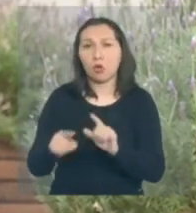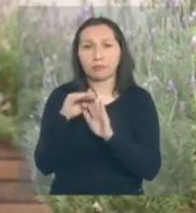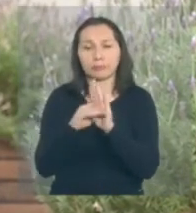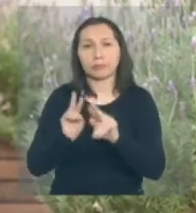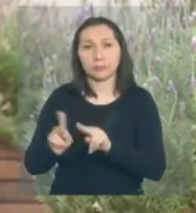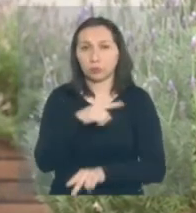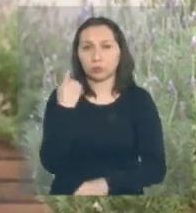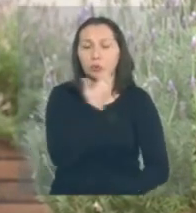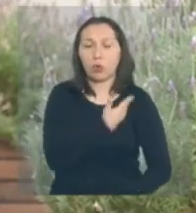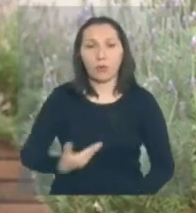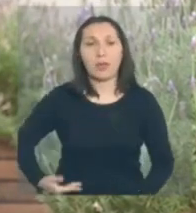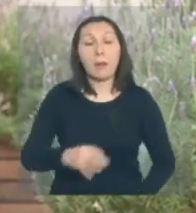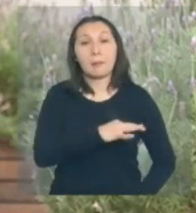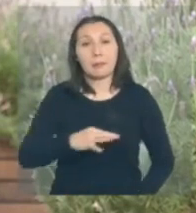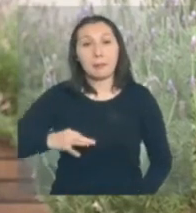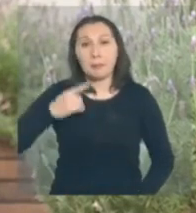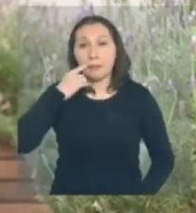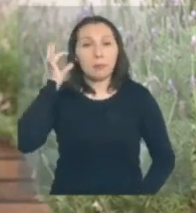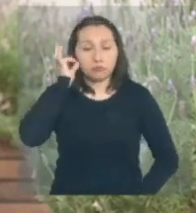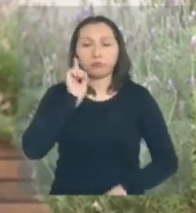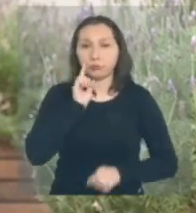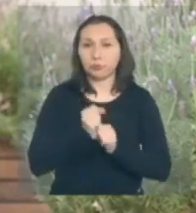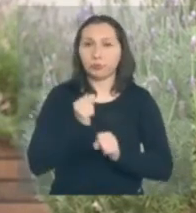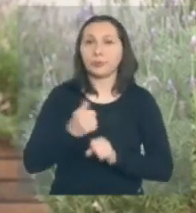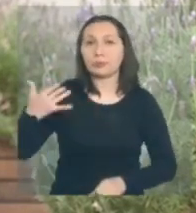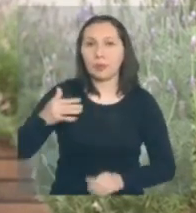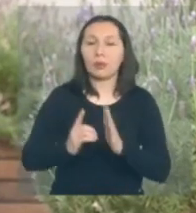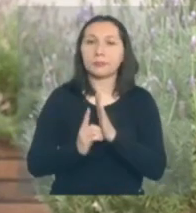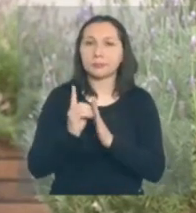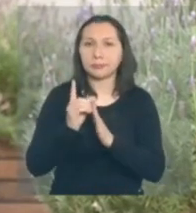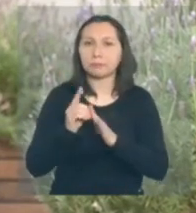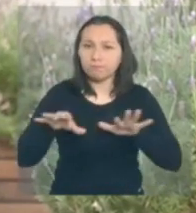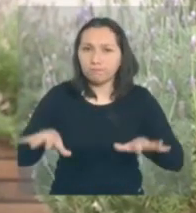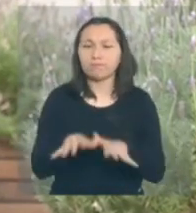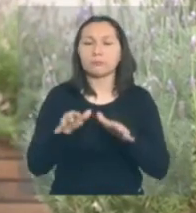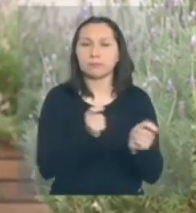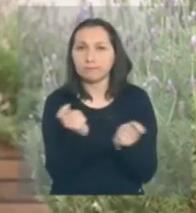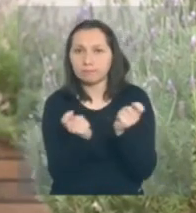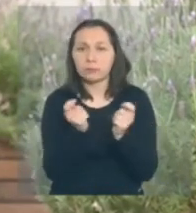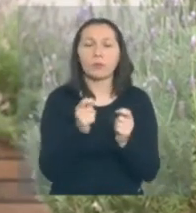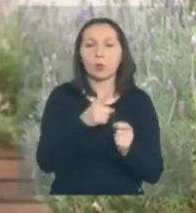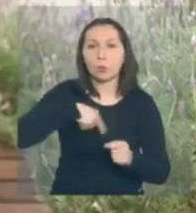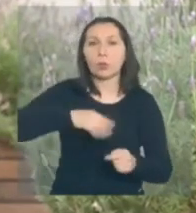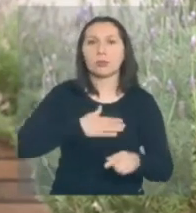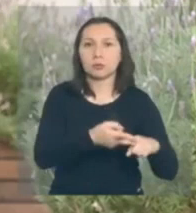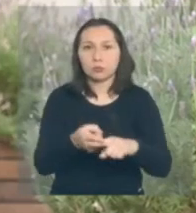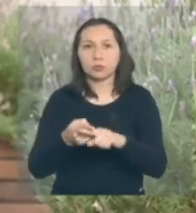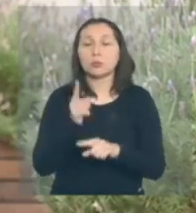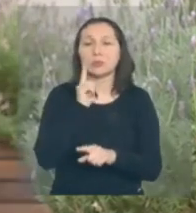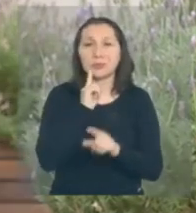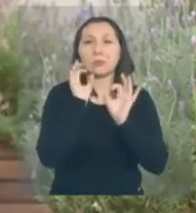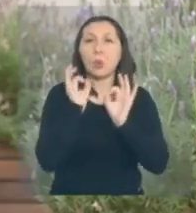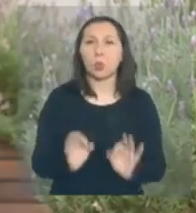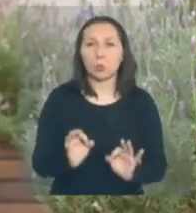Somos gobierno, los ministros y ministras tienen un trabajo importante que desarrollar para ejecutar los recursos que nuestra sociedad tiene para